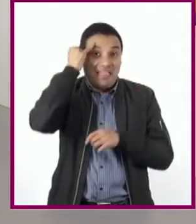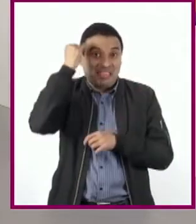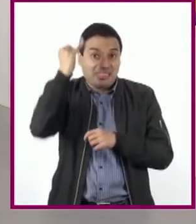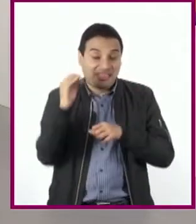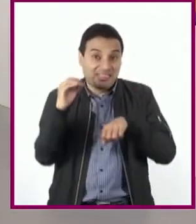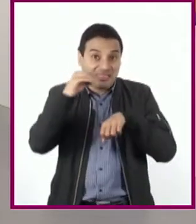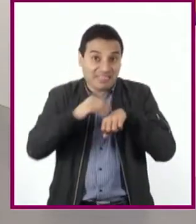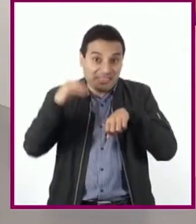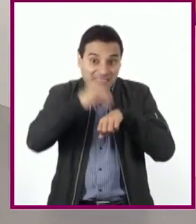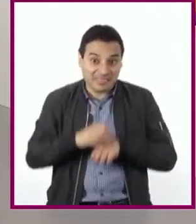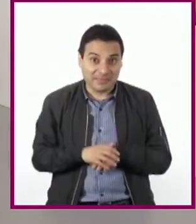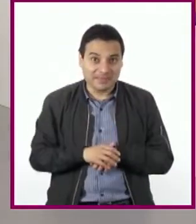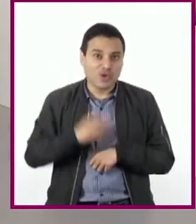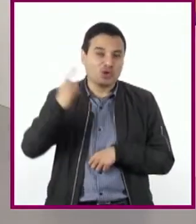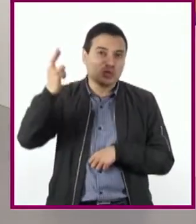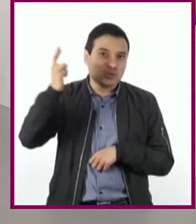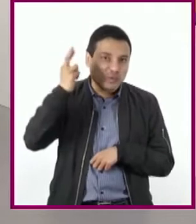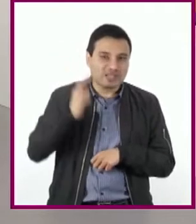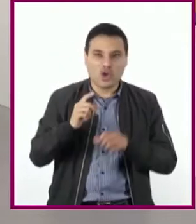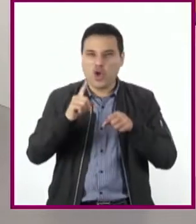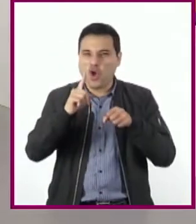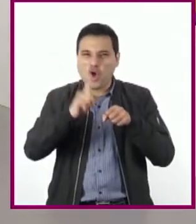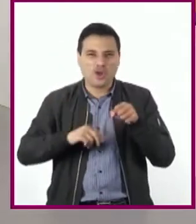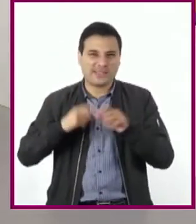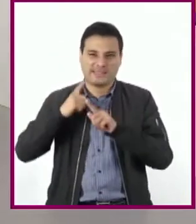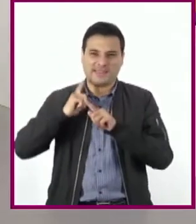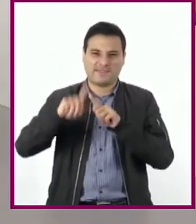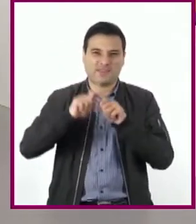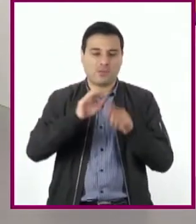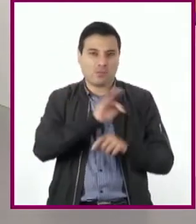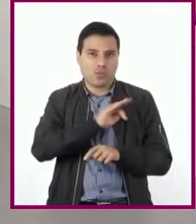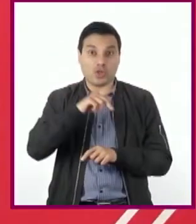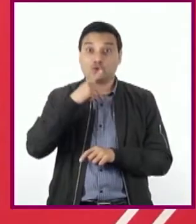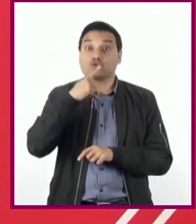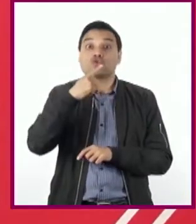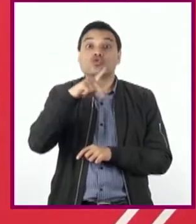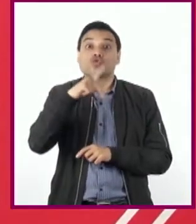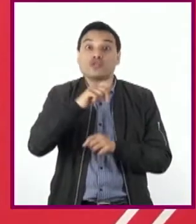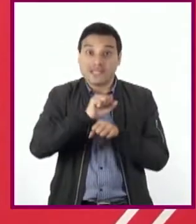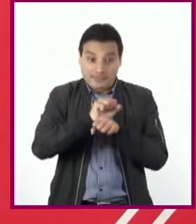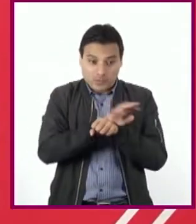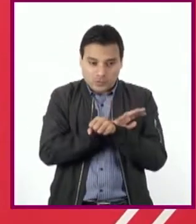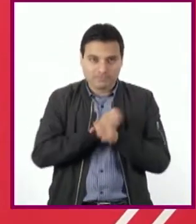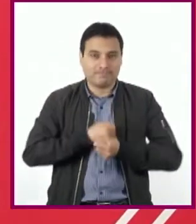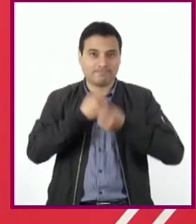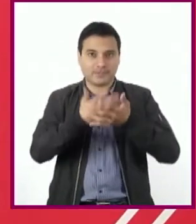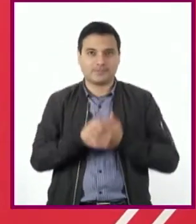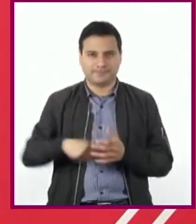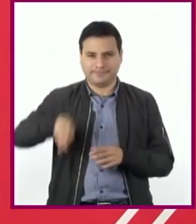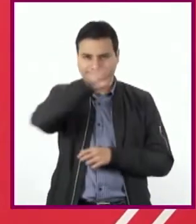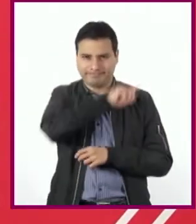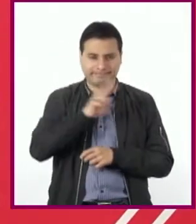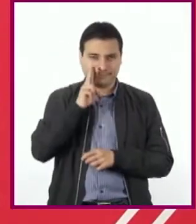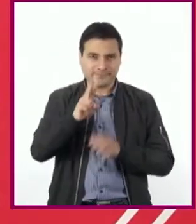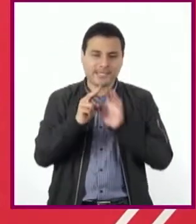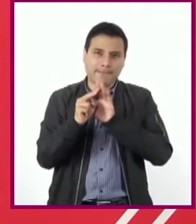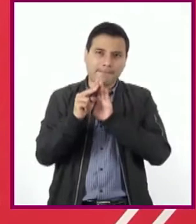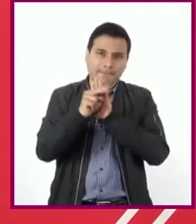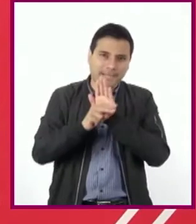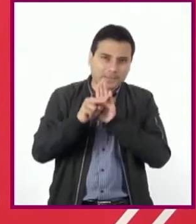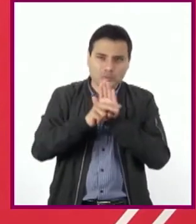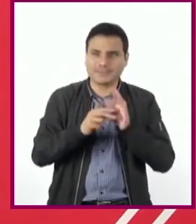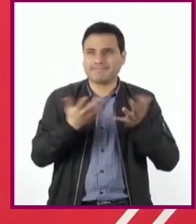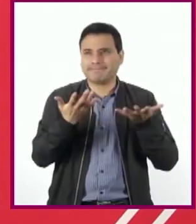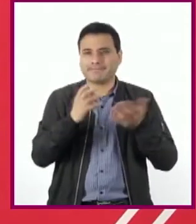¡Con sonidos y colores para expresar nuestro estado de ánimo! ¿Ha notado que en películas, publicidad